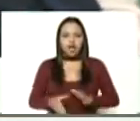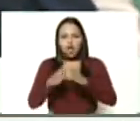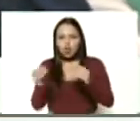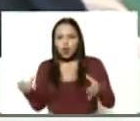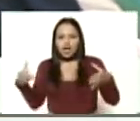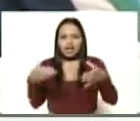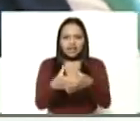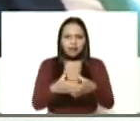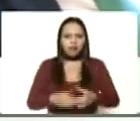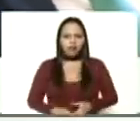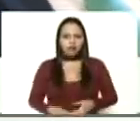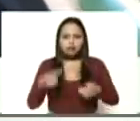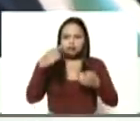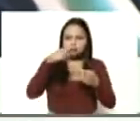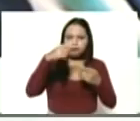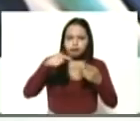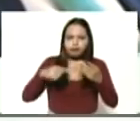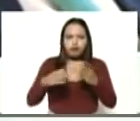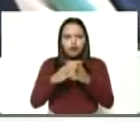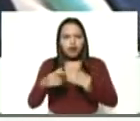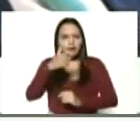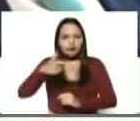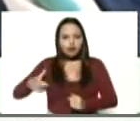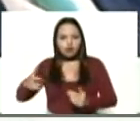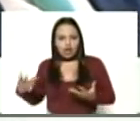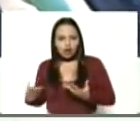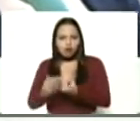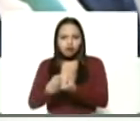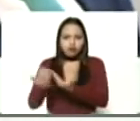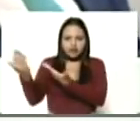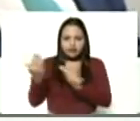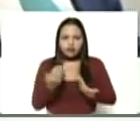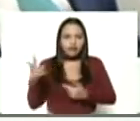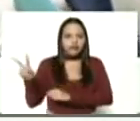a Miguel, a Lola, a Michael, a todos.